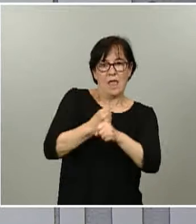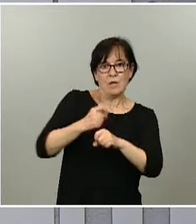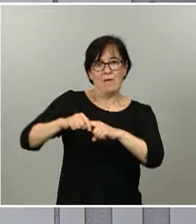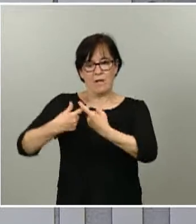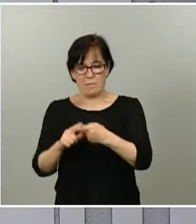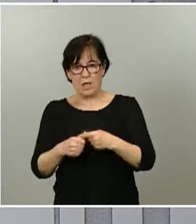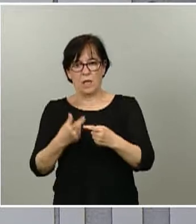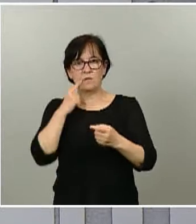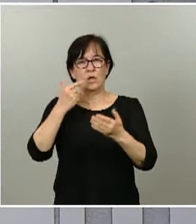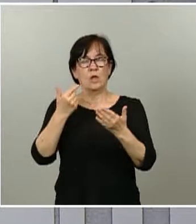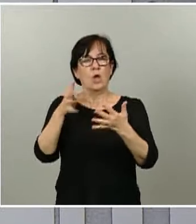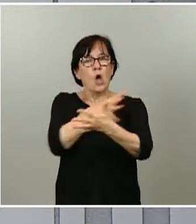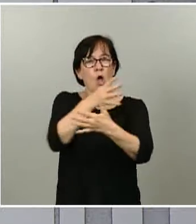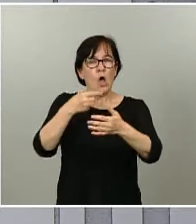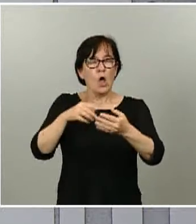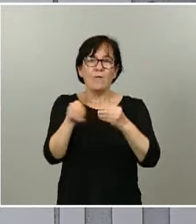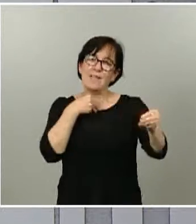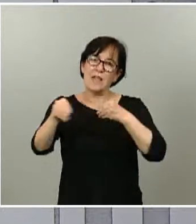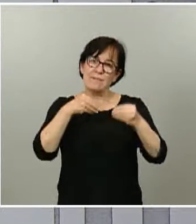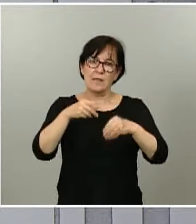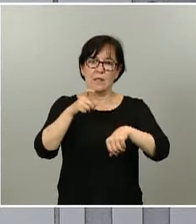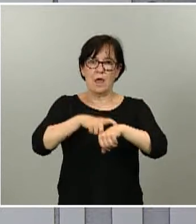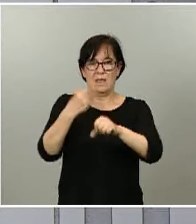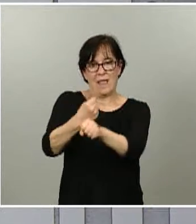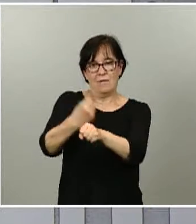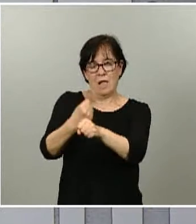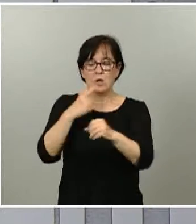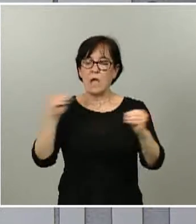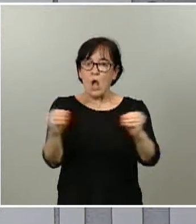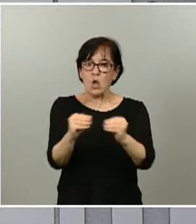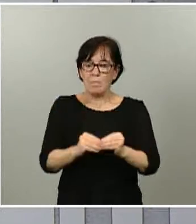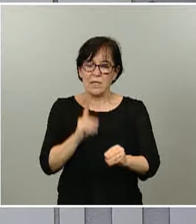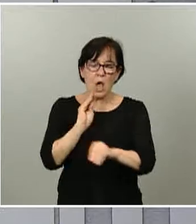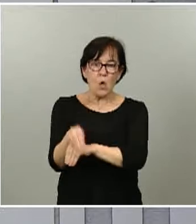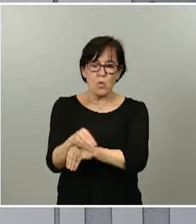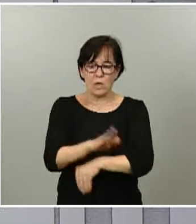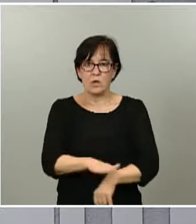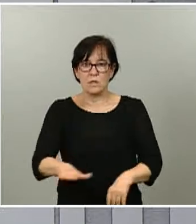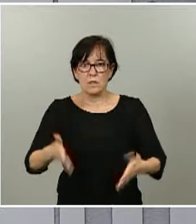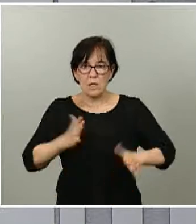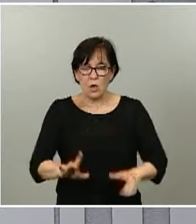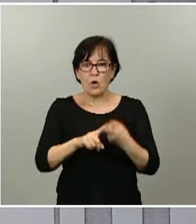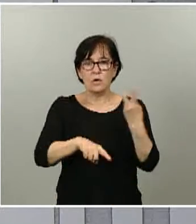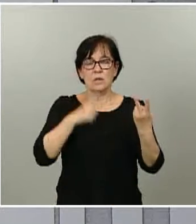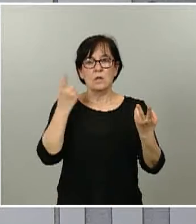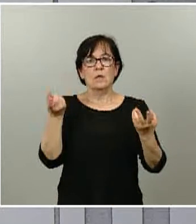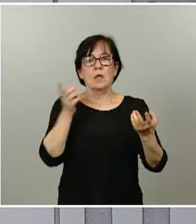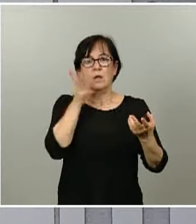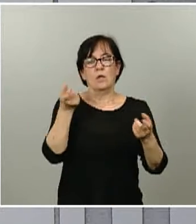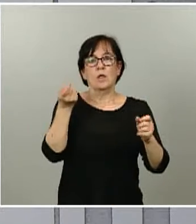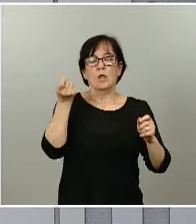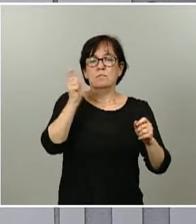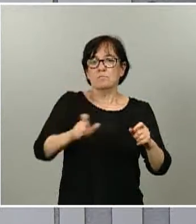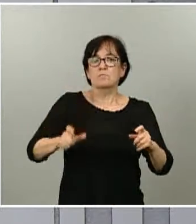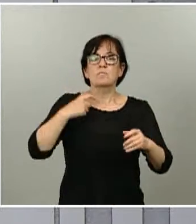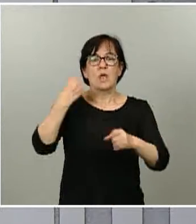jornadas y de flexibilización de jornadas que hagan compatible el cuidado de los hijos. Se ha avanzado en la protección de los trabajadores y ha habido acuerdos